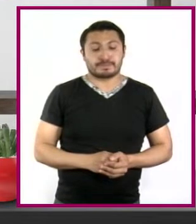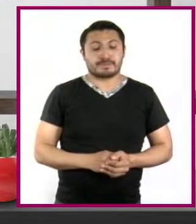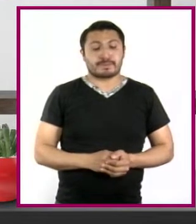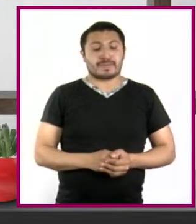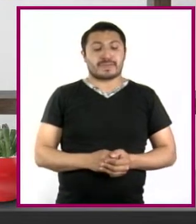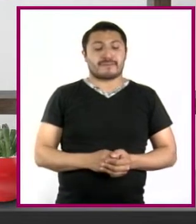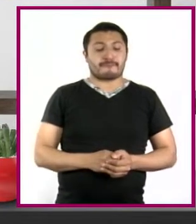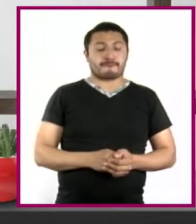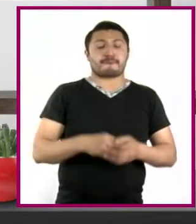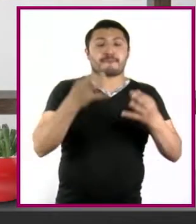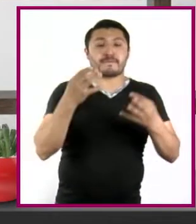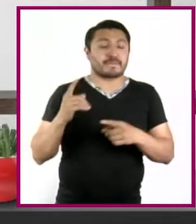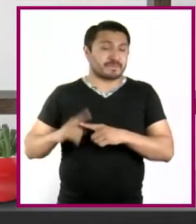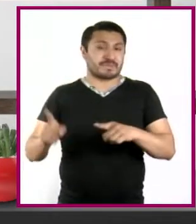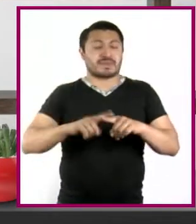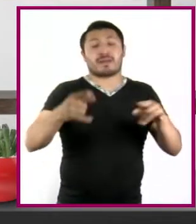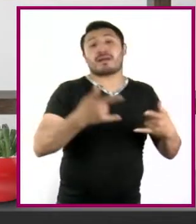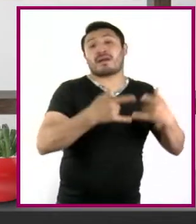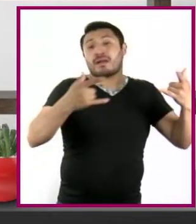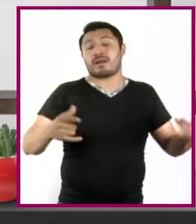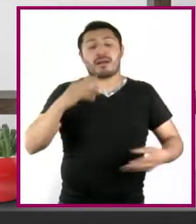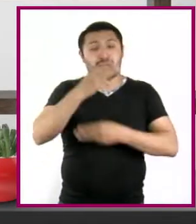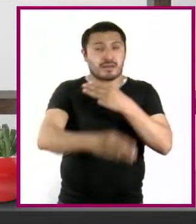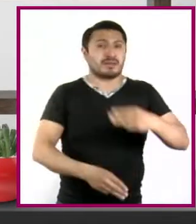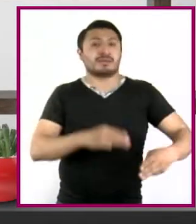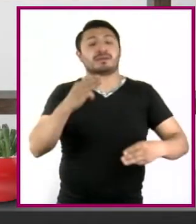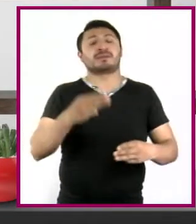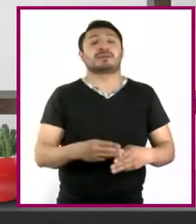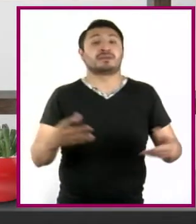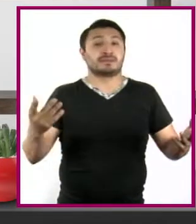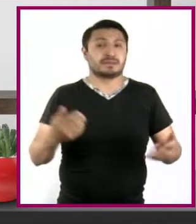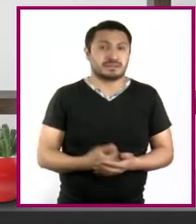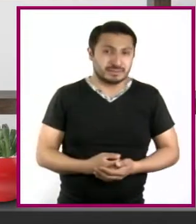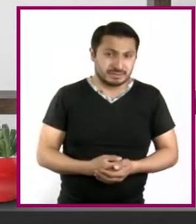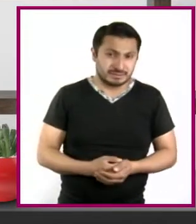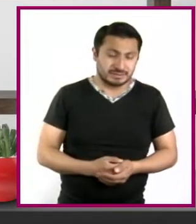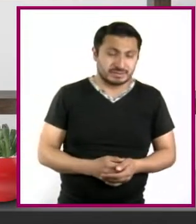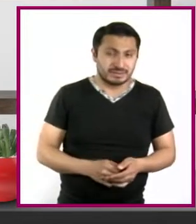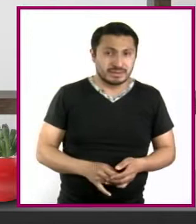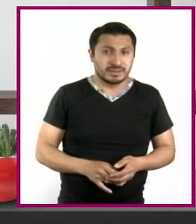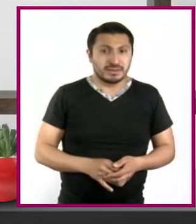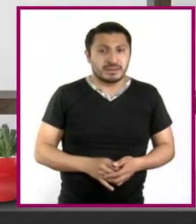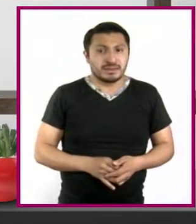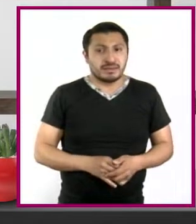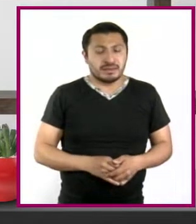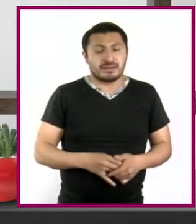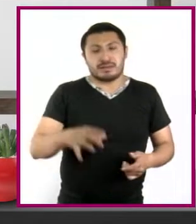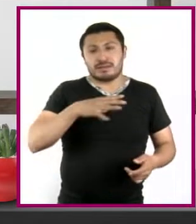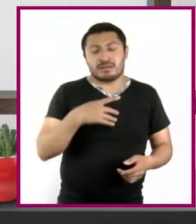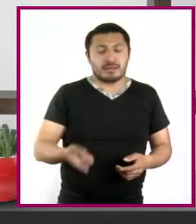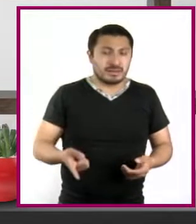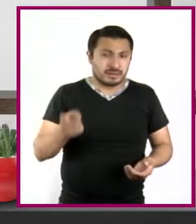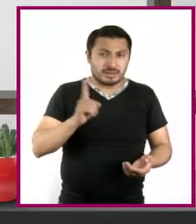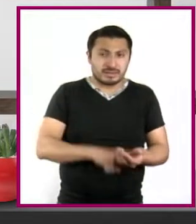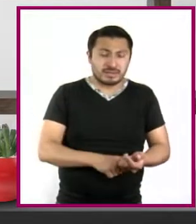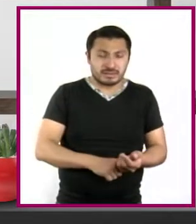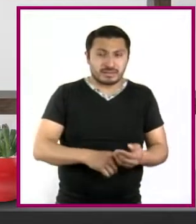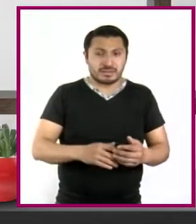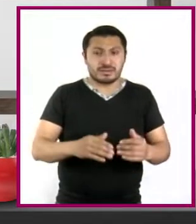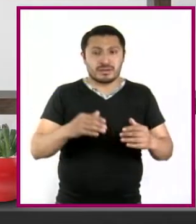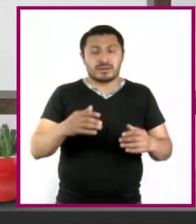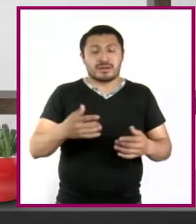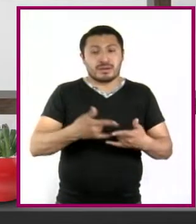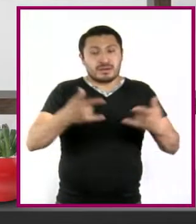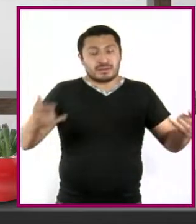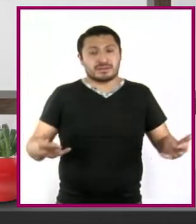El auge de las diferentes historias globales o mundiales se ha visto, no fortuitamente, acompañado por el ascenso espectacular de la historia